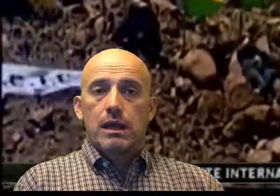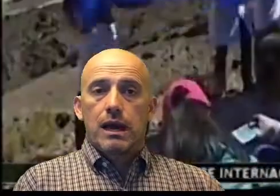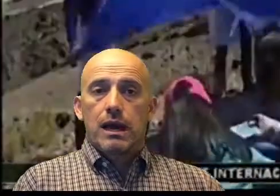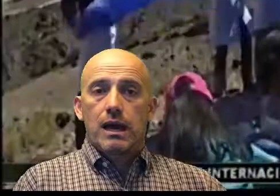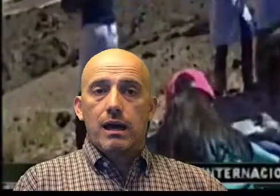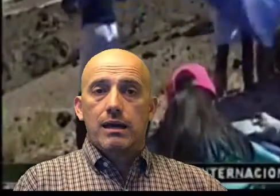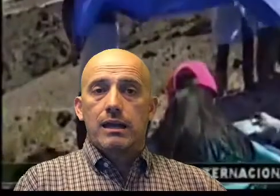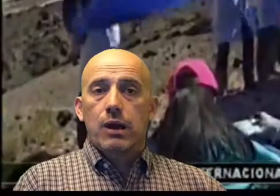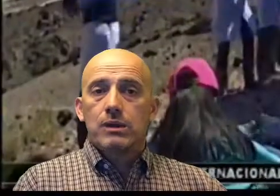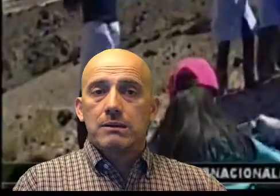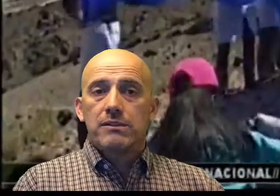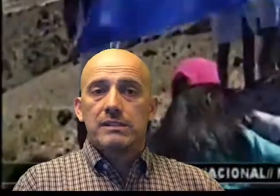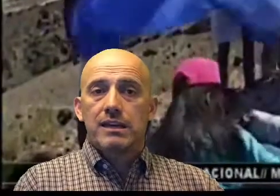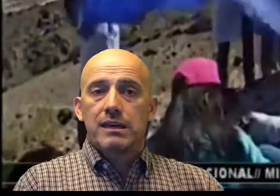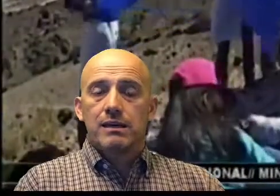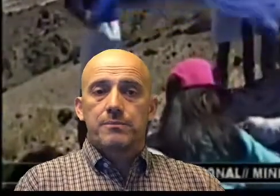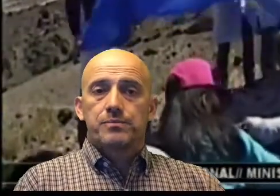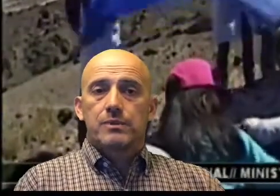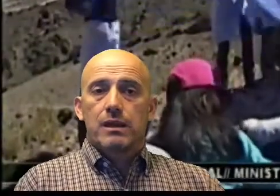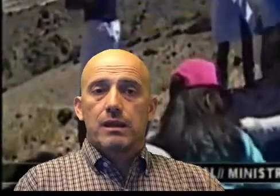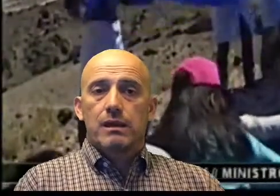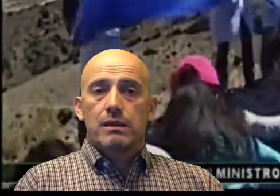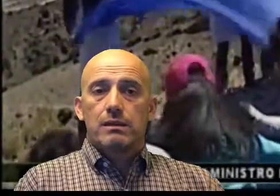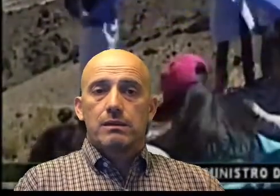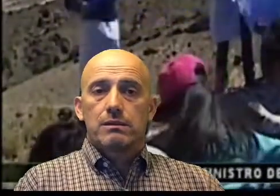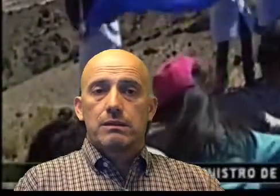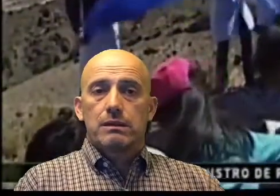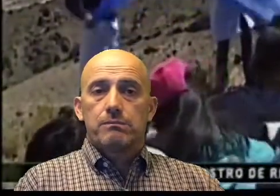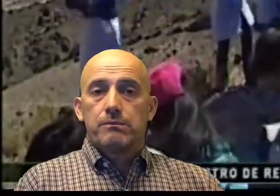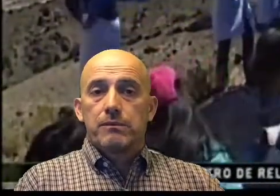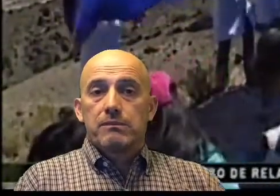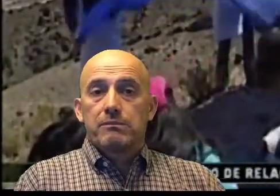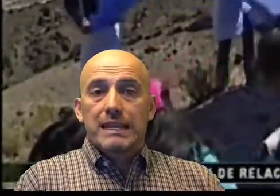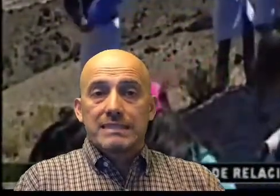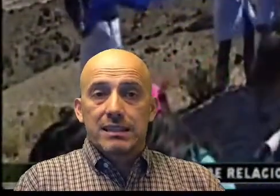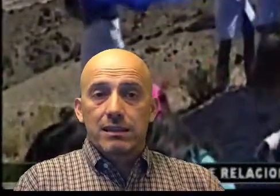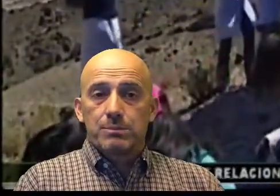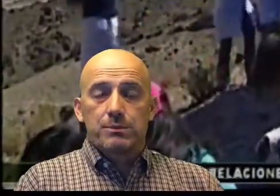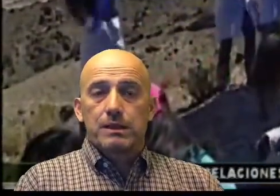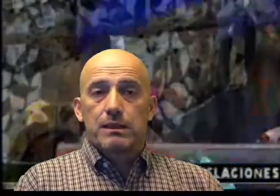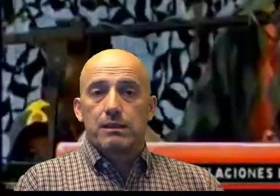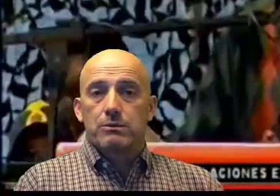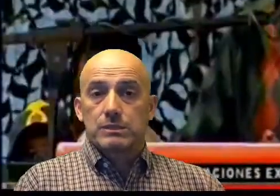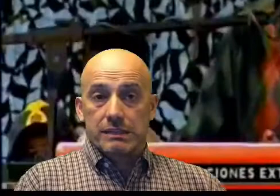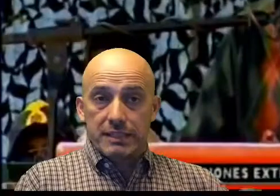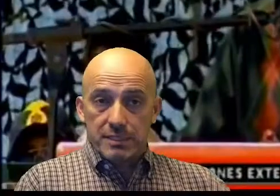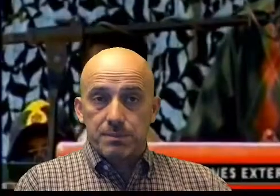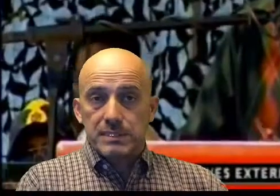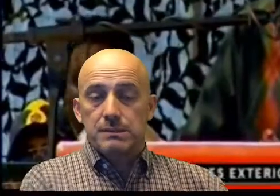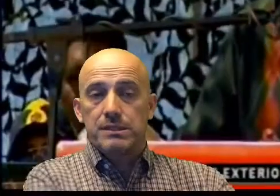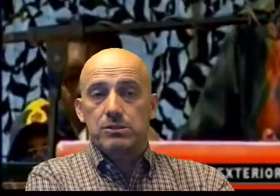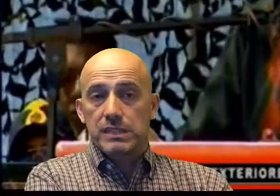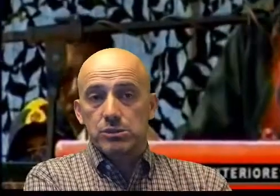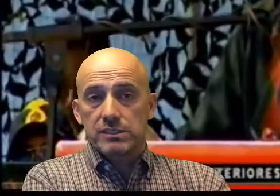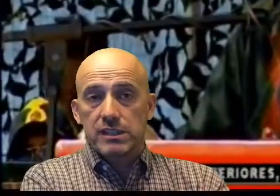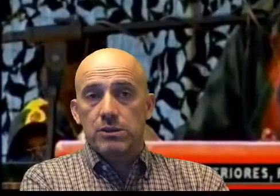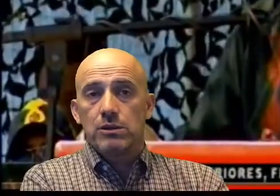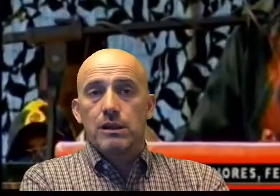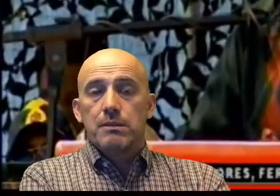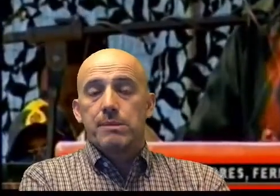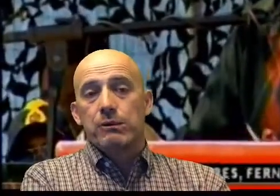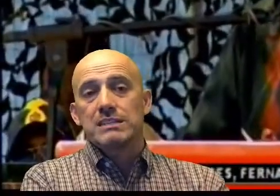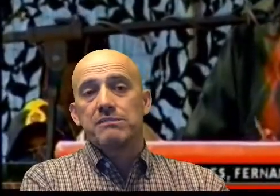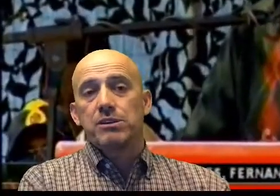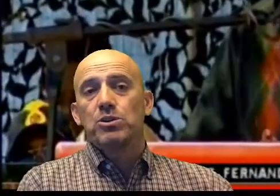en la última batalla brasil contará si precisamente con trayendo